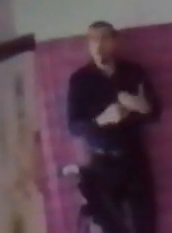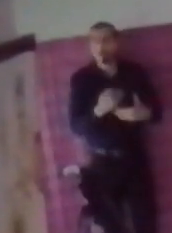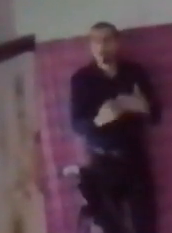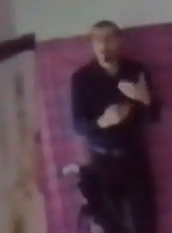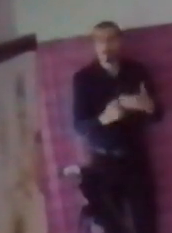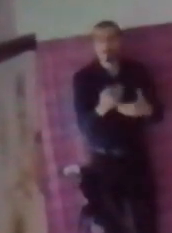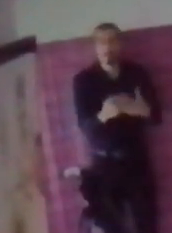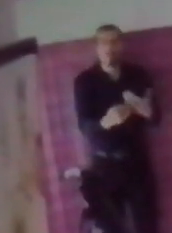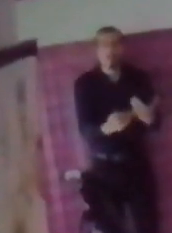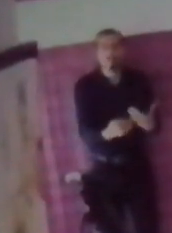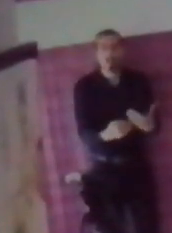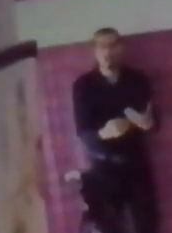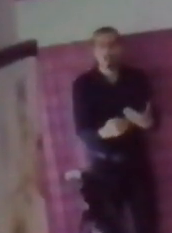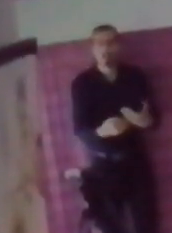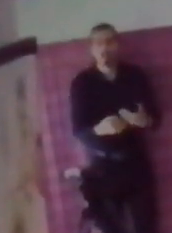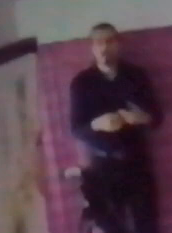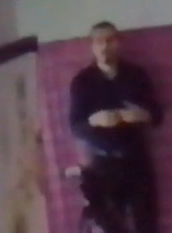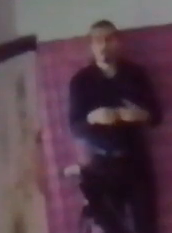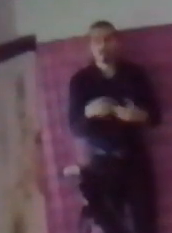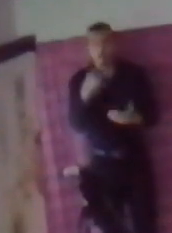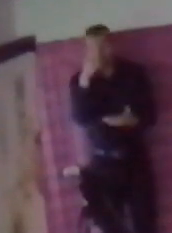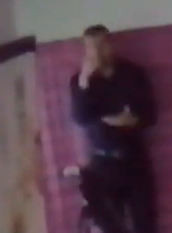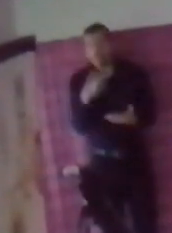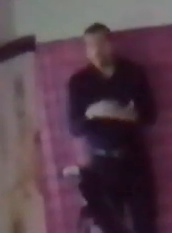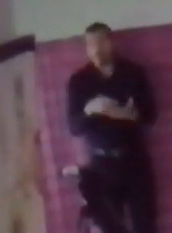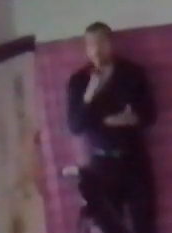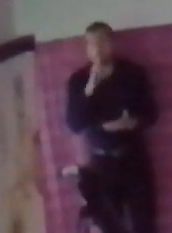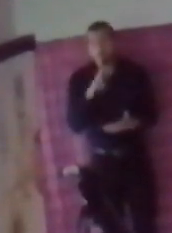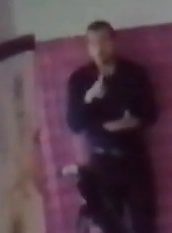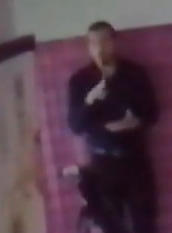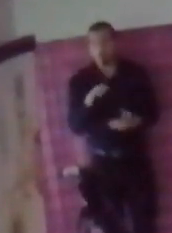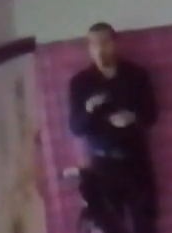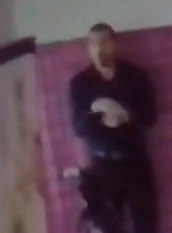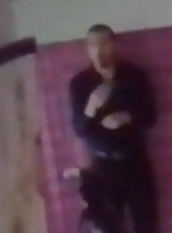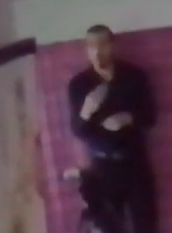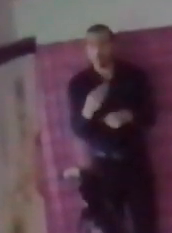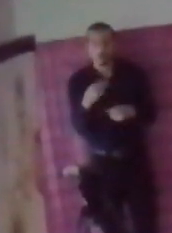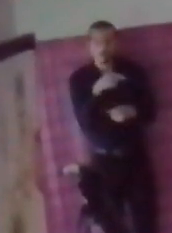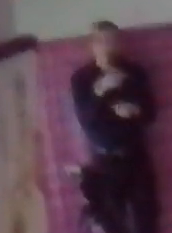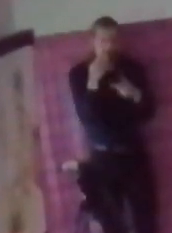se están supervisando. ¿Qué porcentaje llevan ya arreglado?